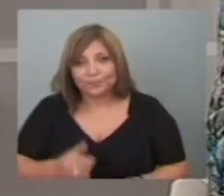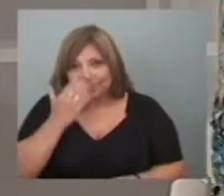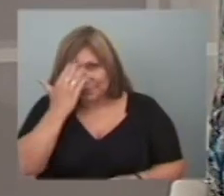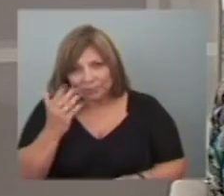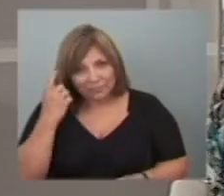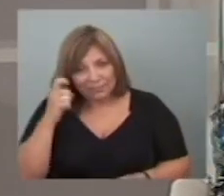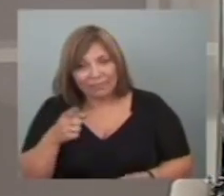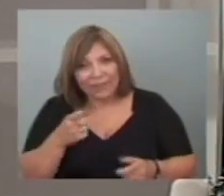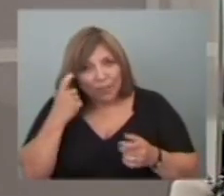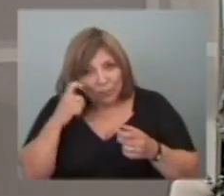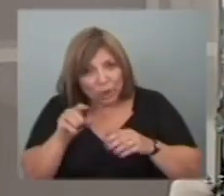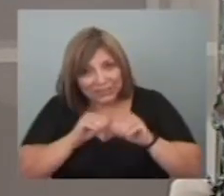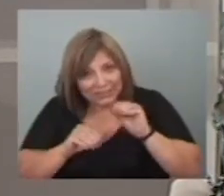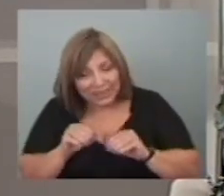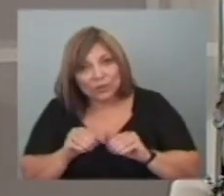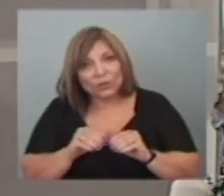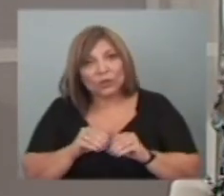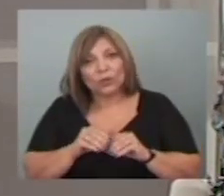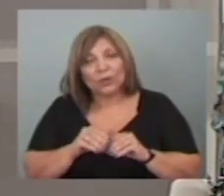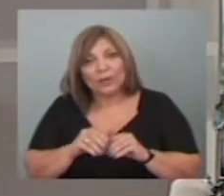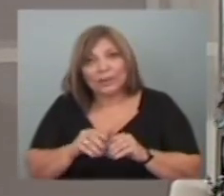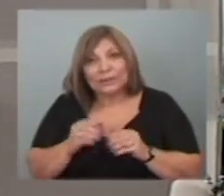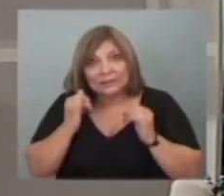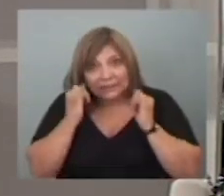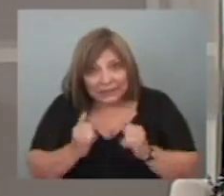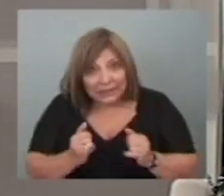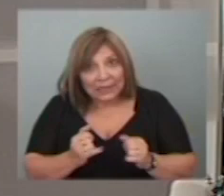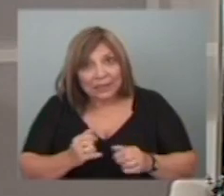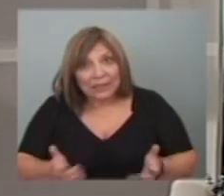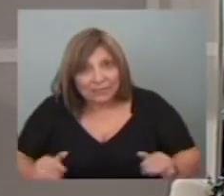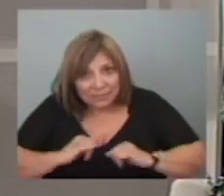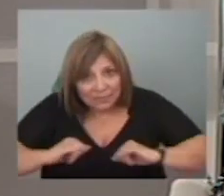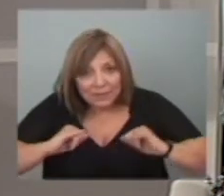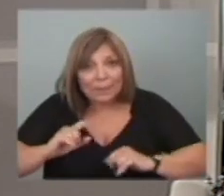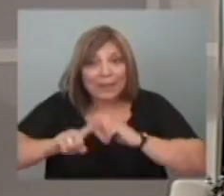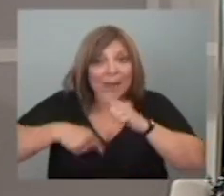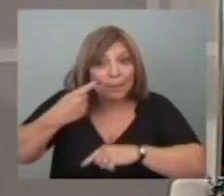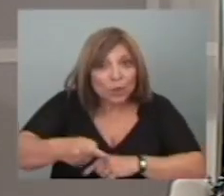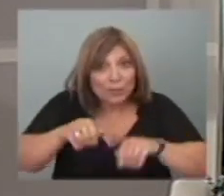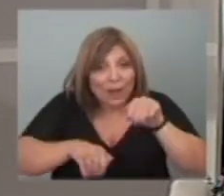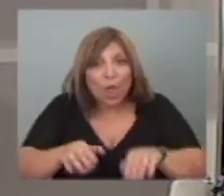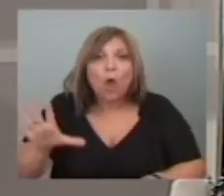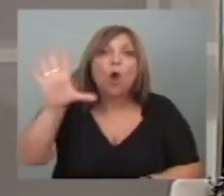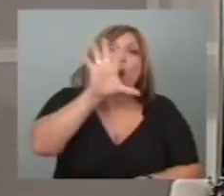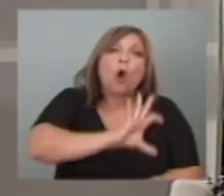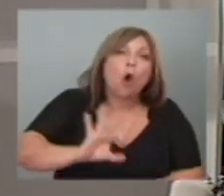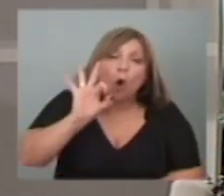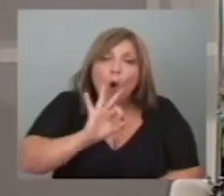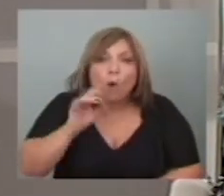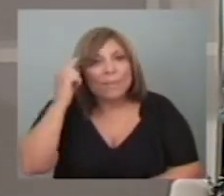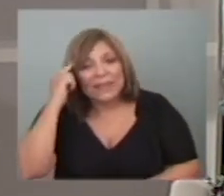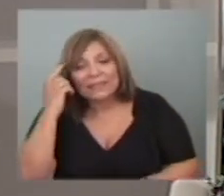que el proyecto, en caso de salir, se impulse ya para la próxima elección, o sería